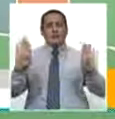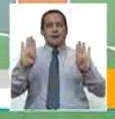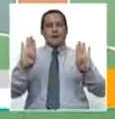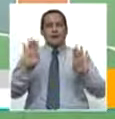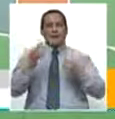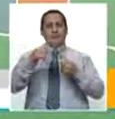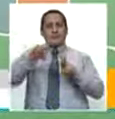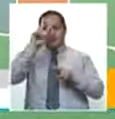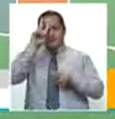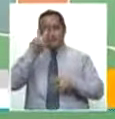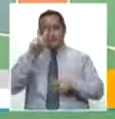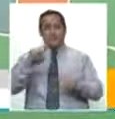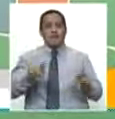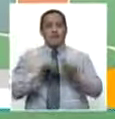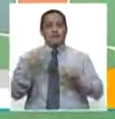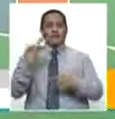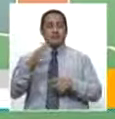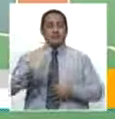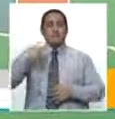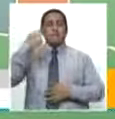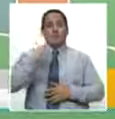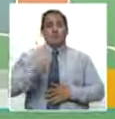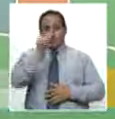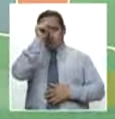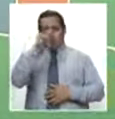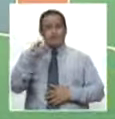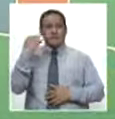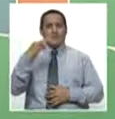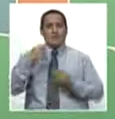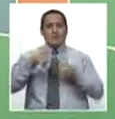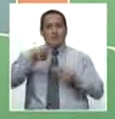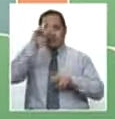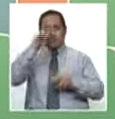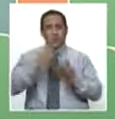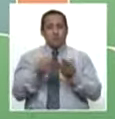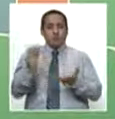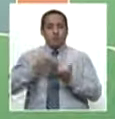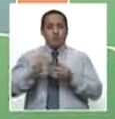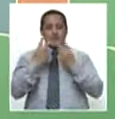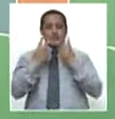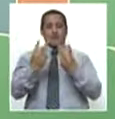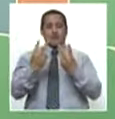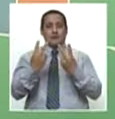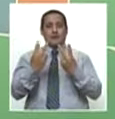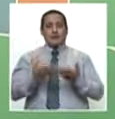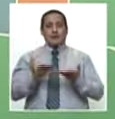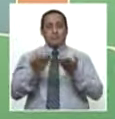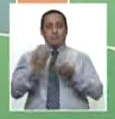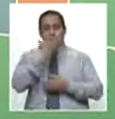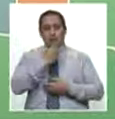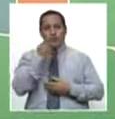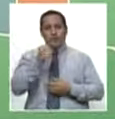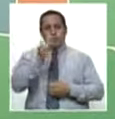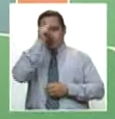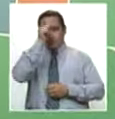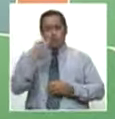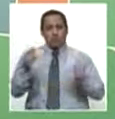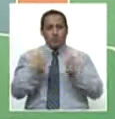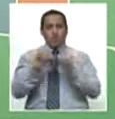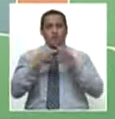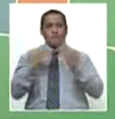sinbarreras.tvperu. Será hasta el próximo domingo, siempre por TV Perú, mucho más que ver. Que tengan un lindo